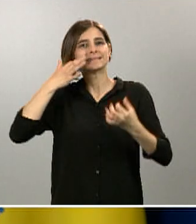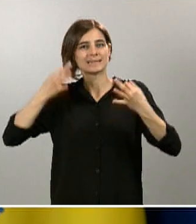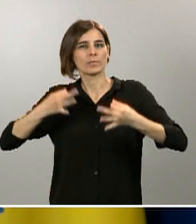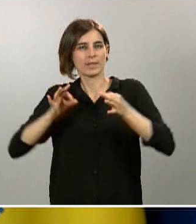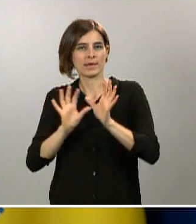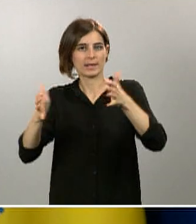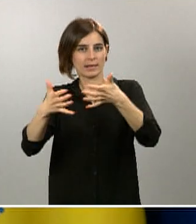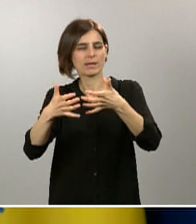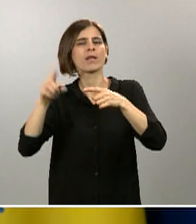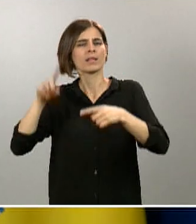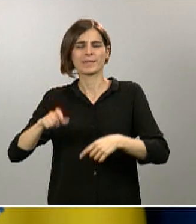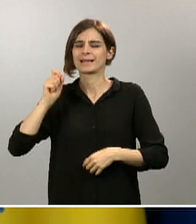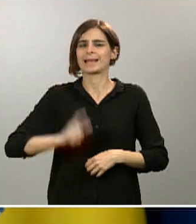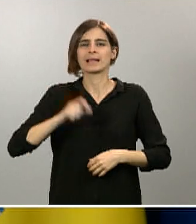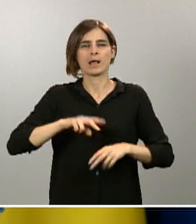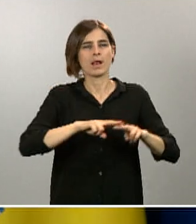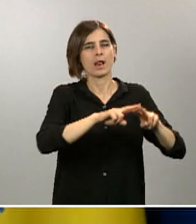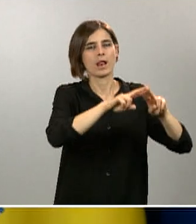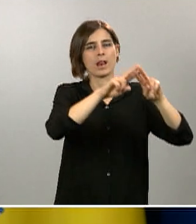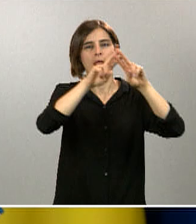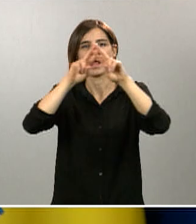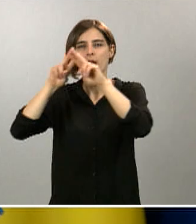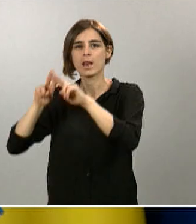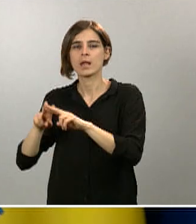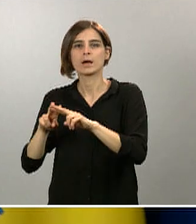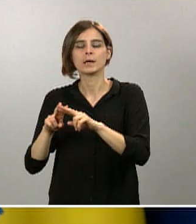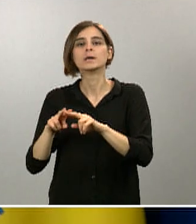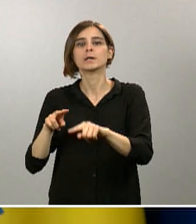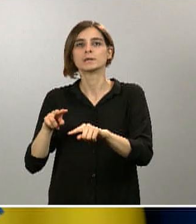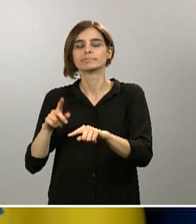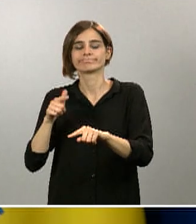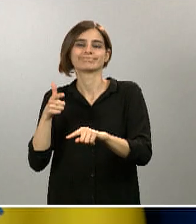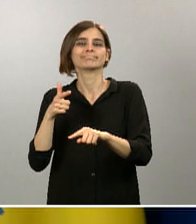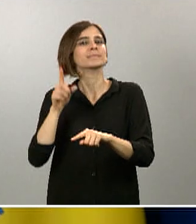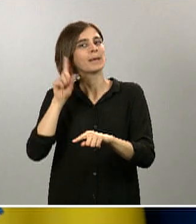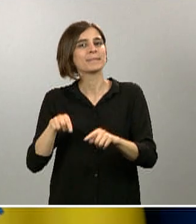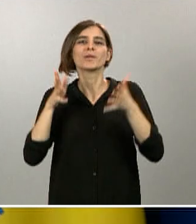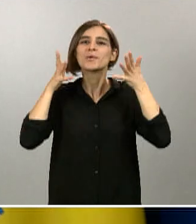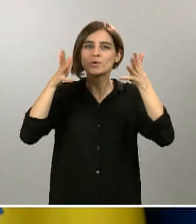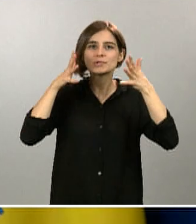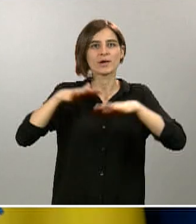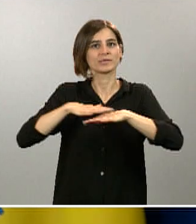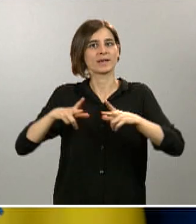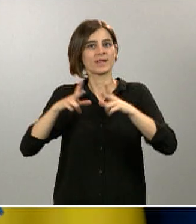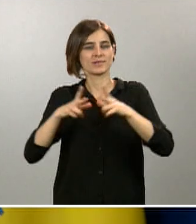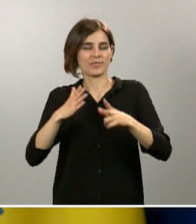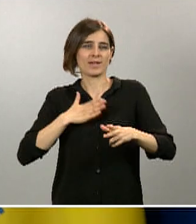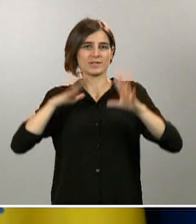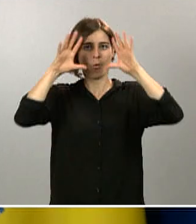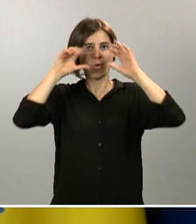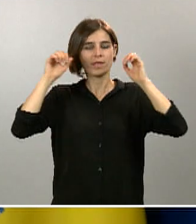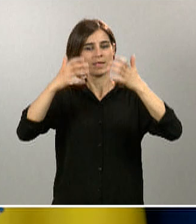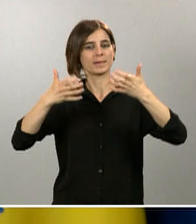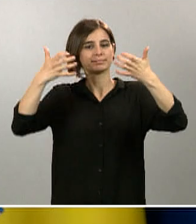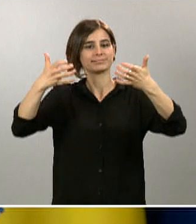patrullan la red y de alguna manera dan consejos a través de las redes sociales que maneja la Guardia Civil, pues dan consejos para